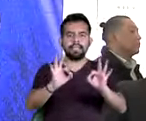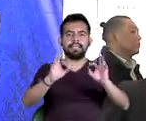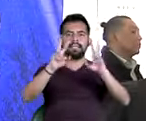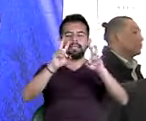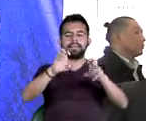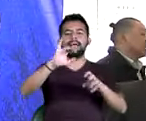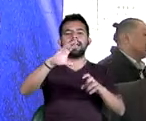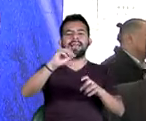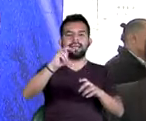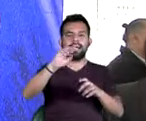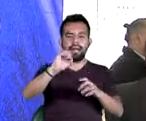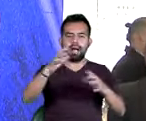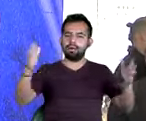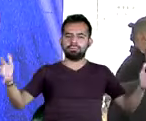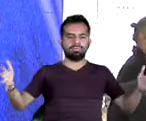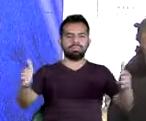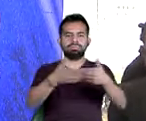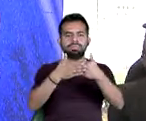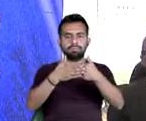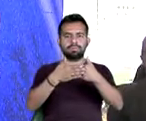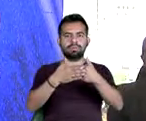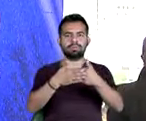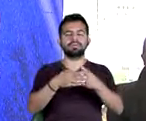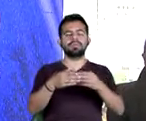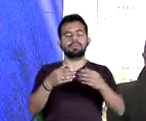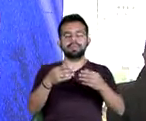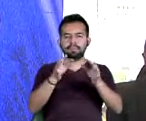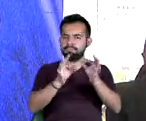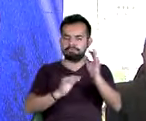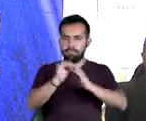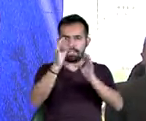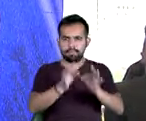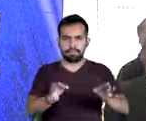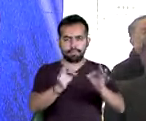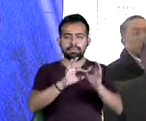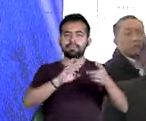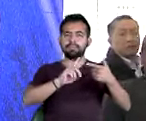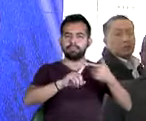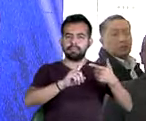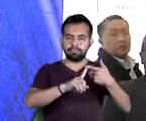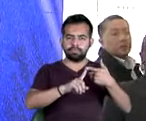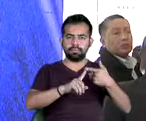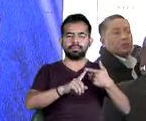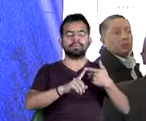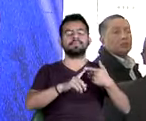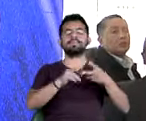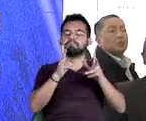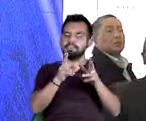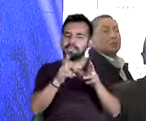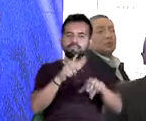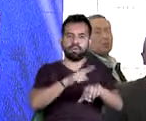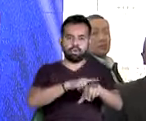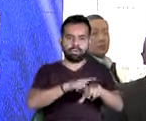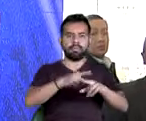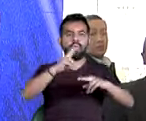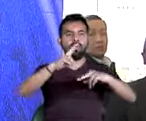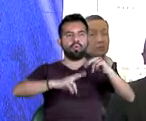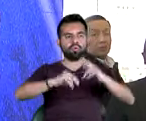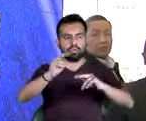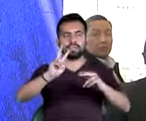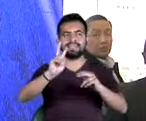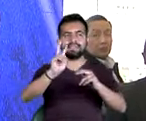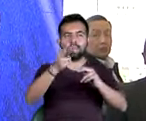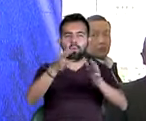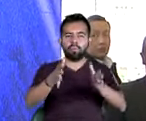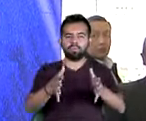que incluirán estos dos elementos, construcción del cubeto y tratamiento de lixiviados. Número dos, al mismo tiempo, construir la segunda obra más